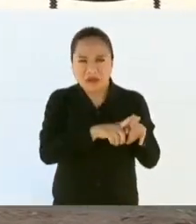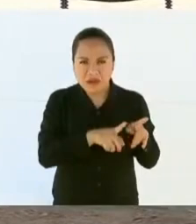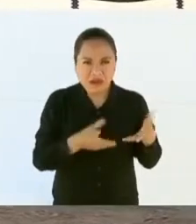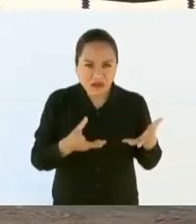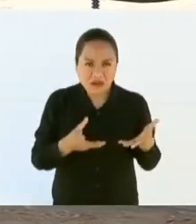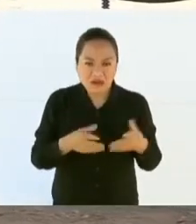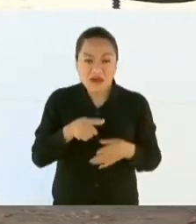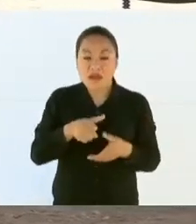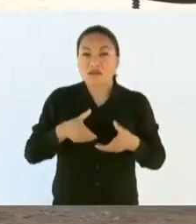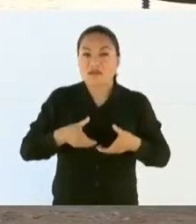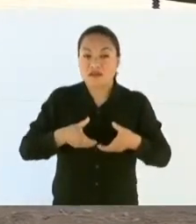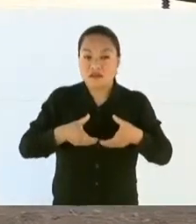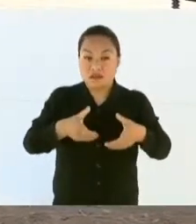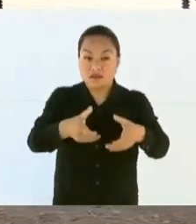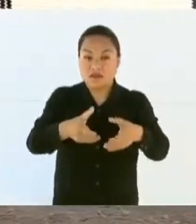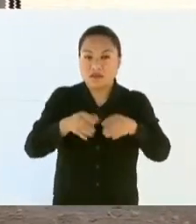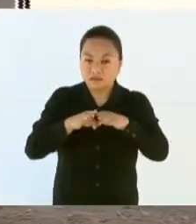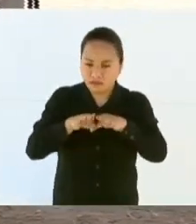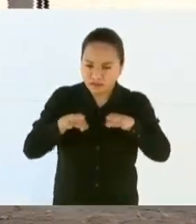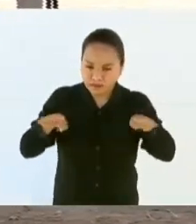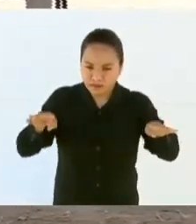Este camino